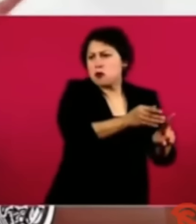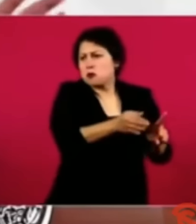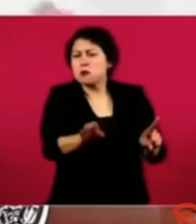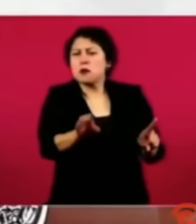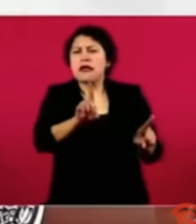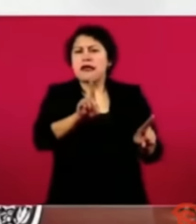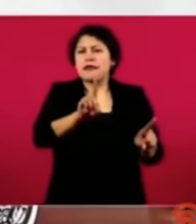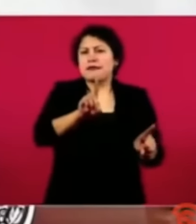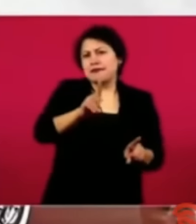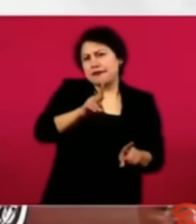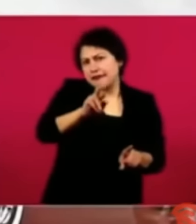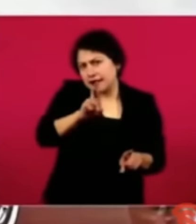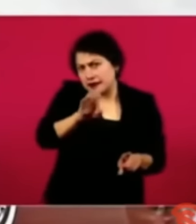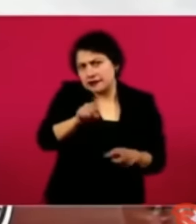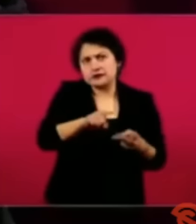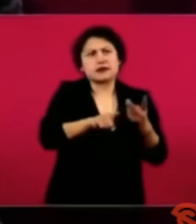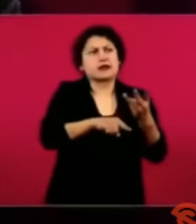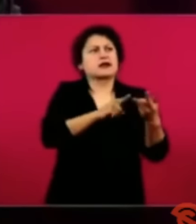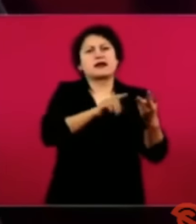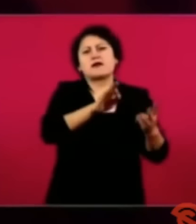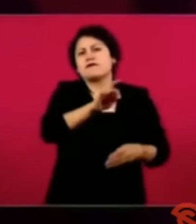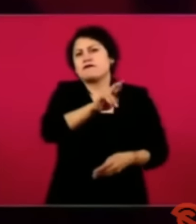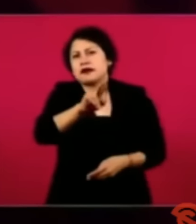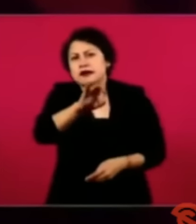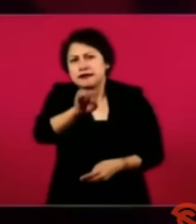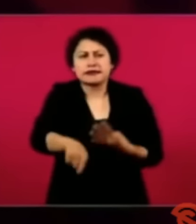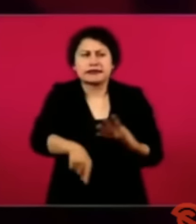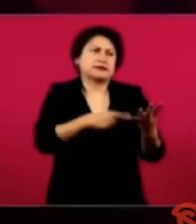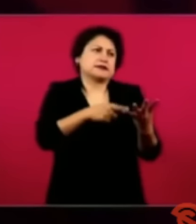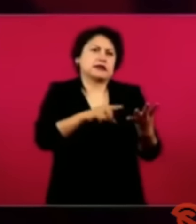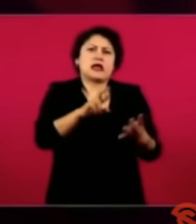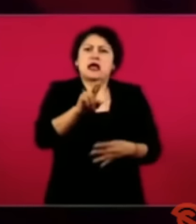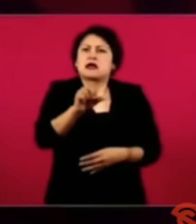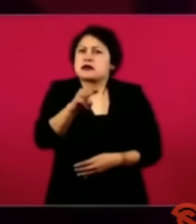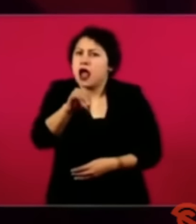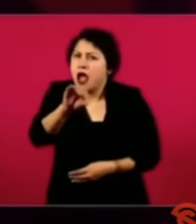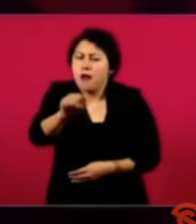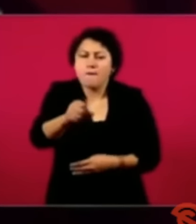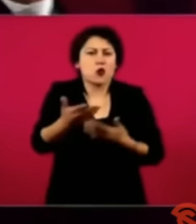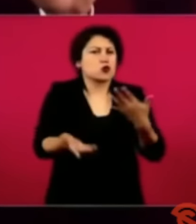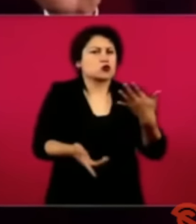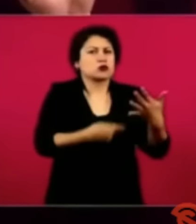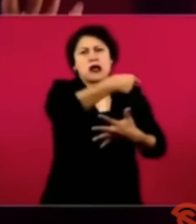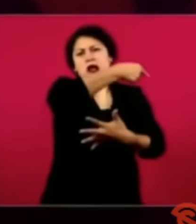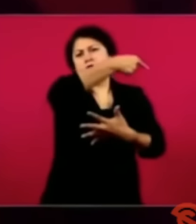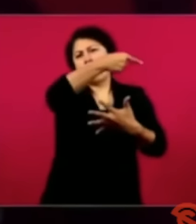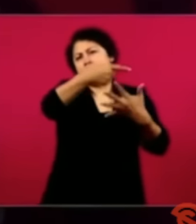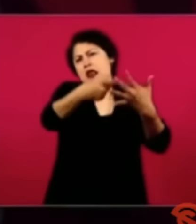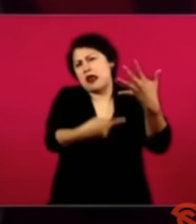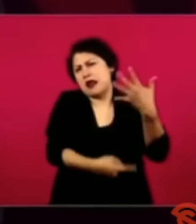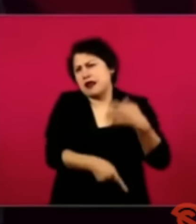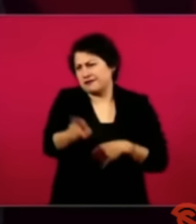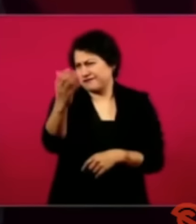de los Ferriz, pasando por Jorge Ramos, y el etcétera, ustedes ya lo conocen.